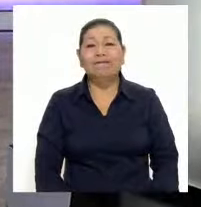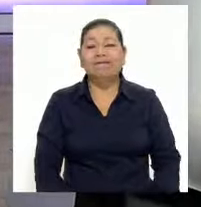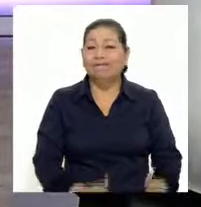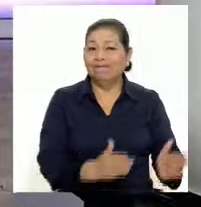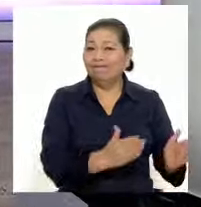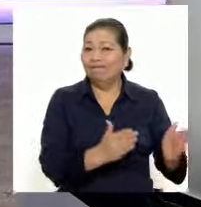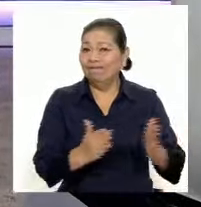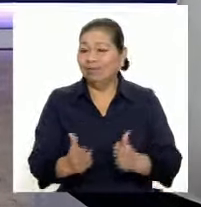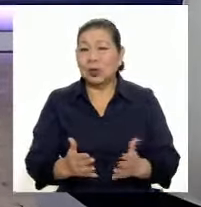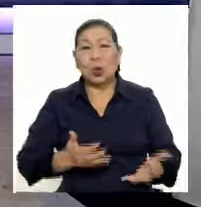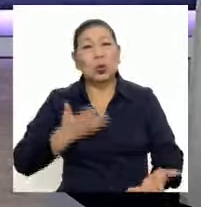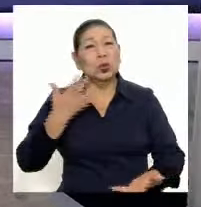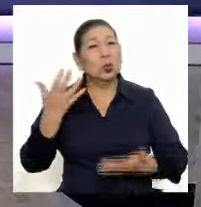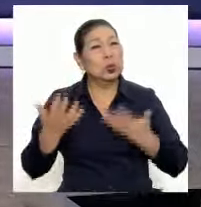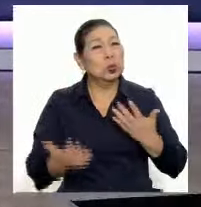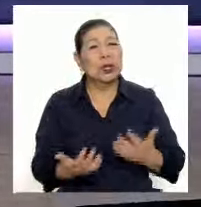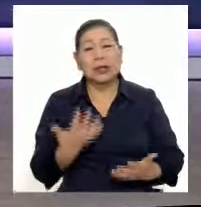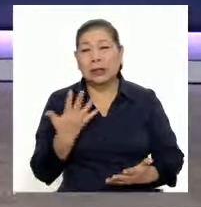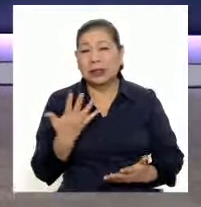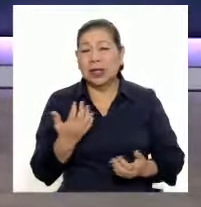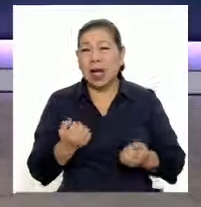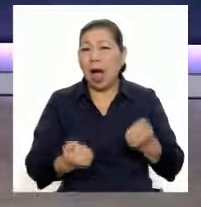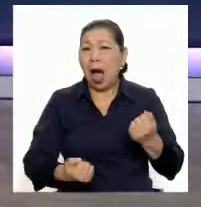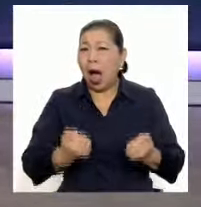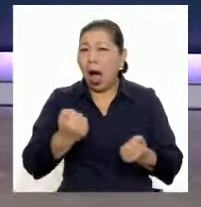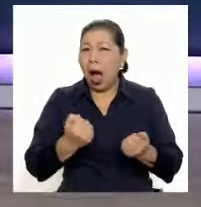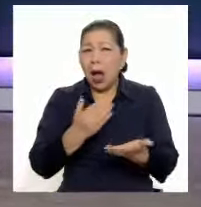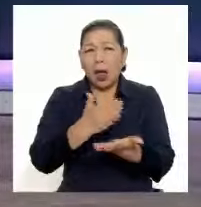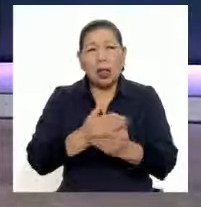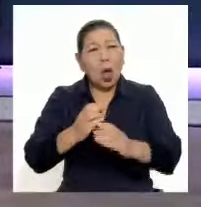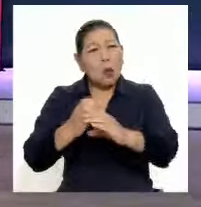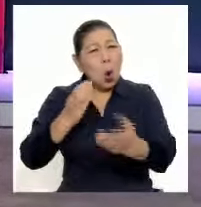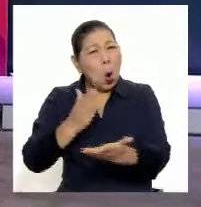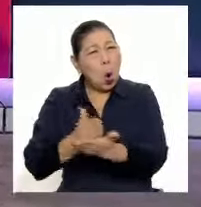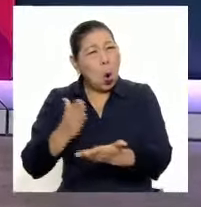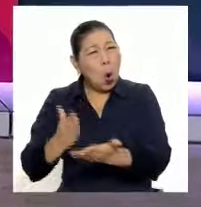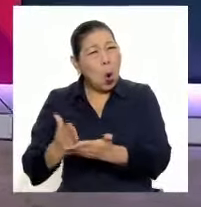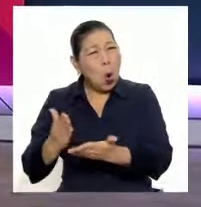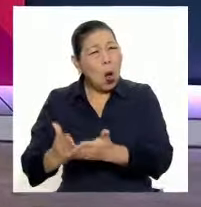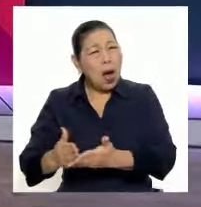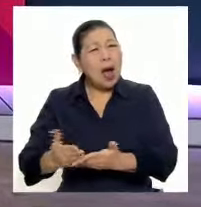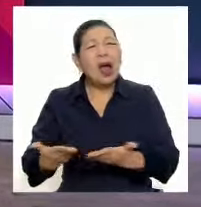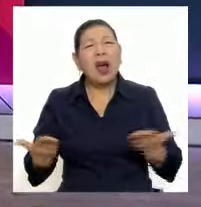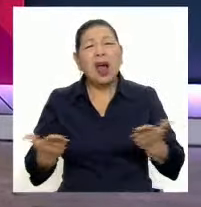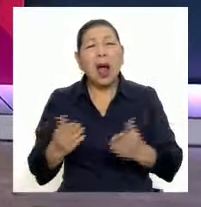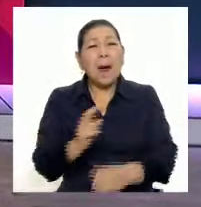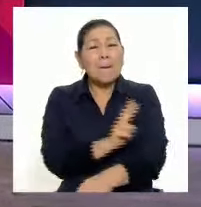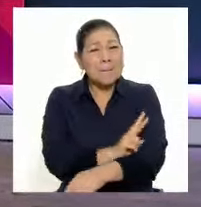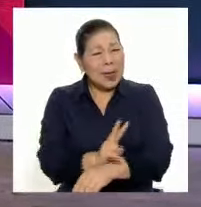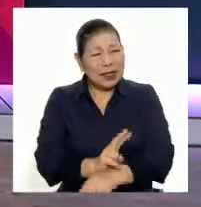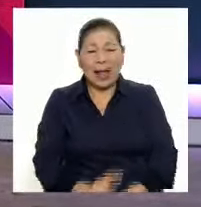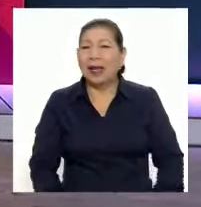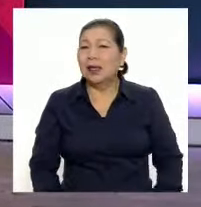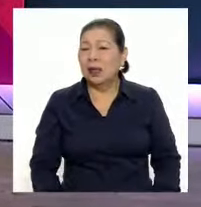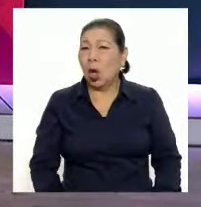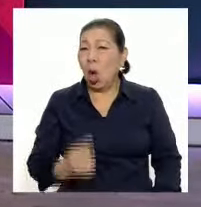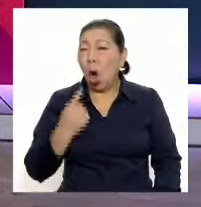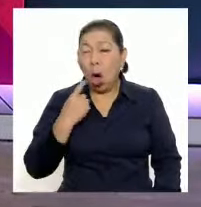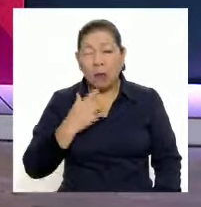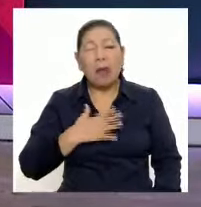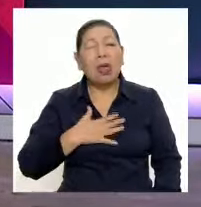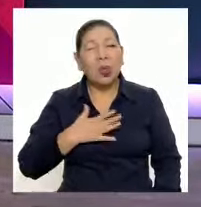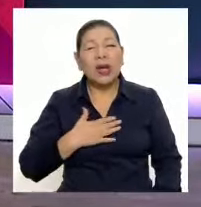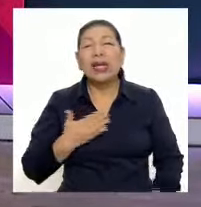Ahora les contamos que un incendio consume 5 vehículos de una cochera de buses en la zona de Pachacútec, en el distrito de Ventanilla. Dueños presumen